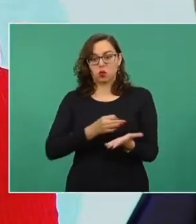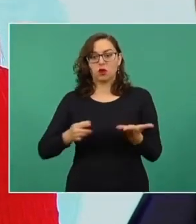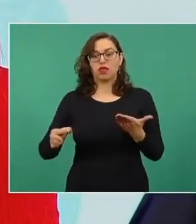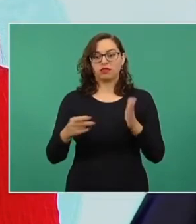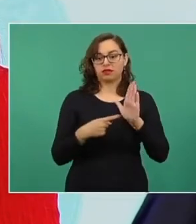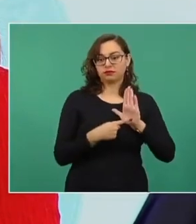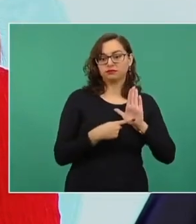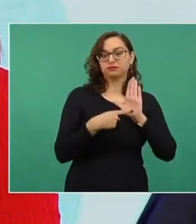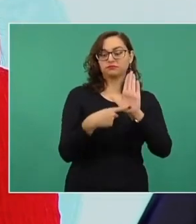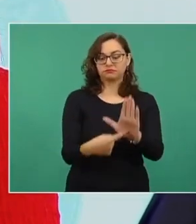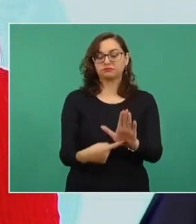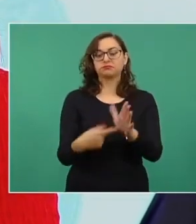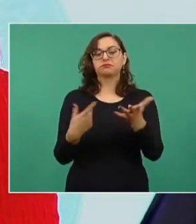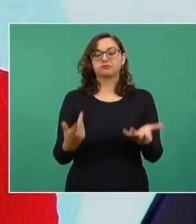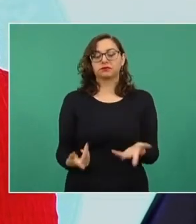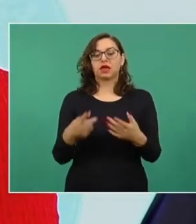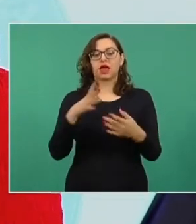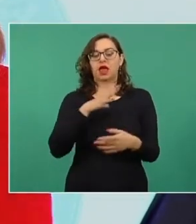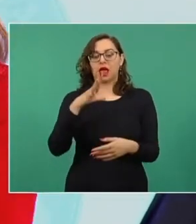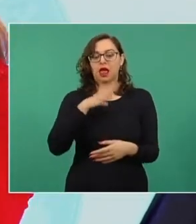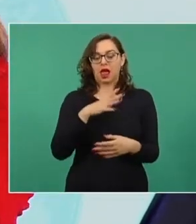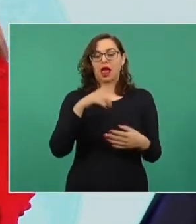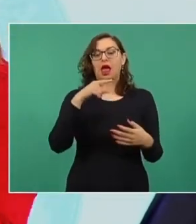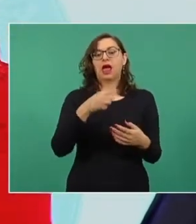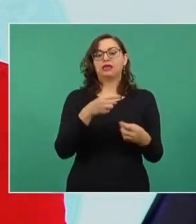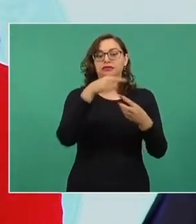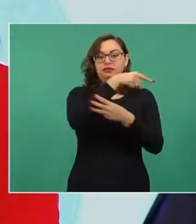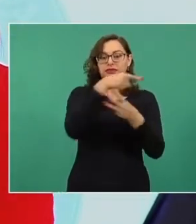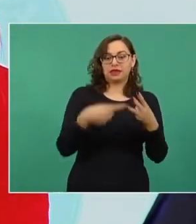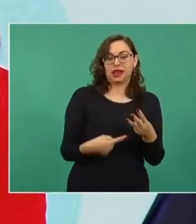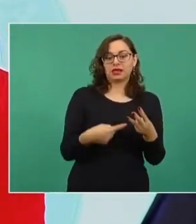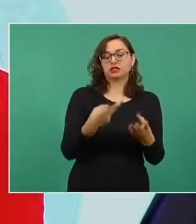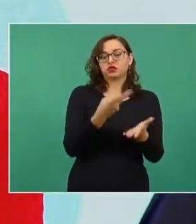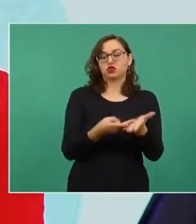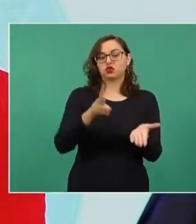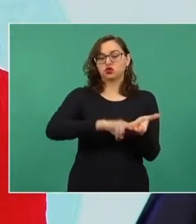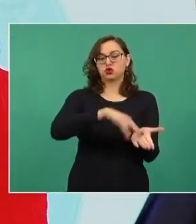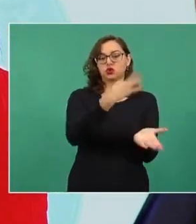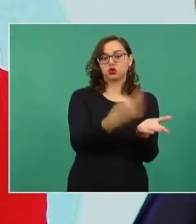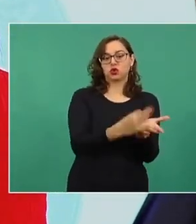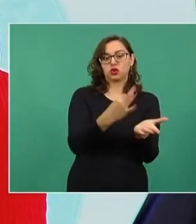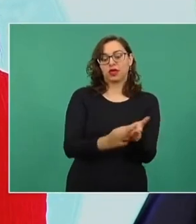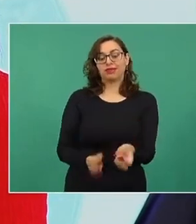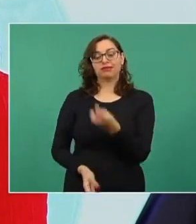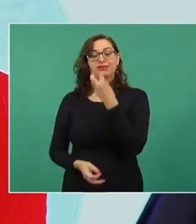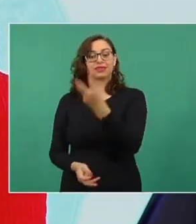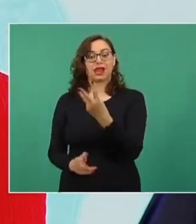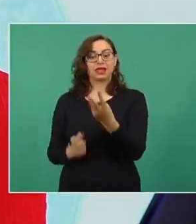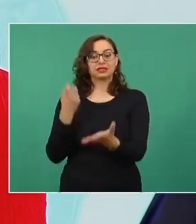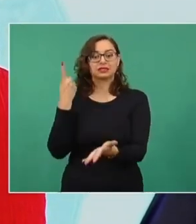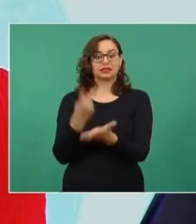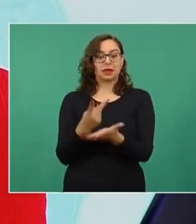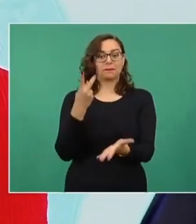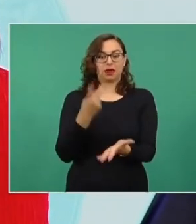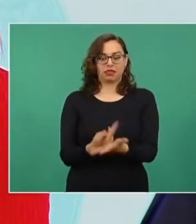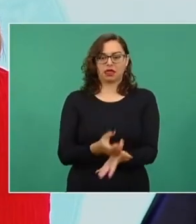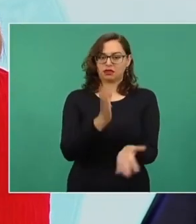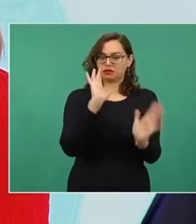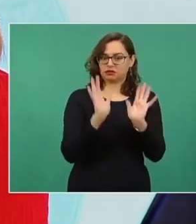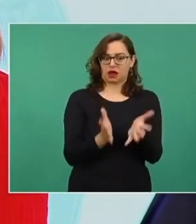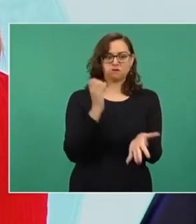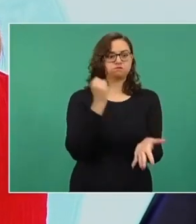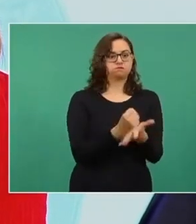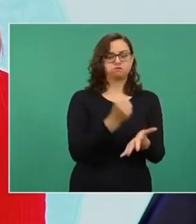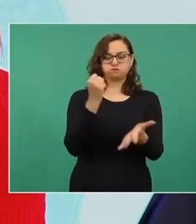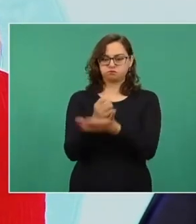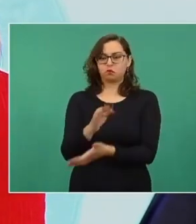adelante, 3 de ellas bimetálicas y 3 de plata. Las monedas acuñadas por la Casa de Moneda de México, además de ser un